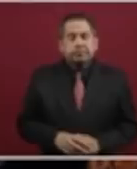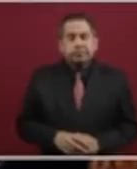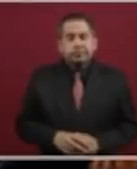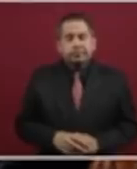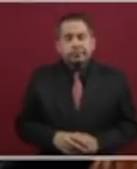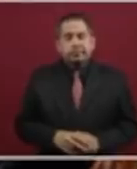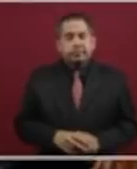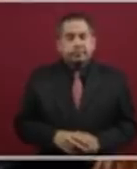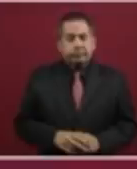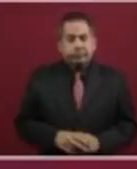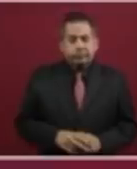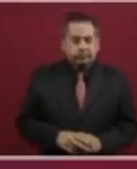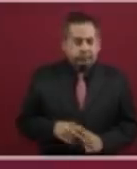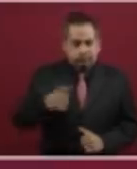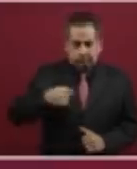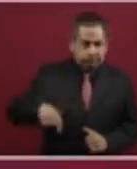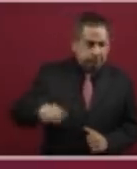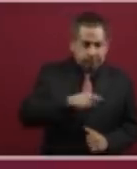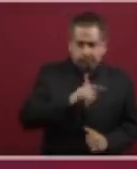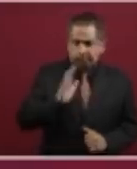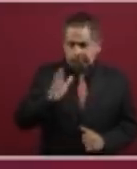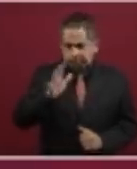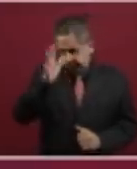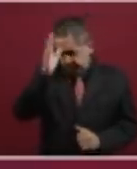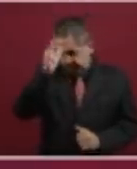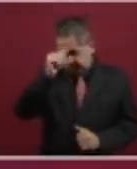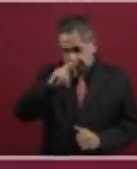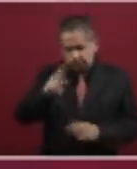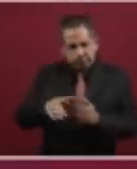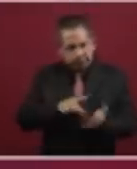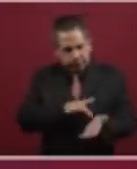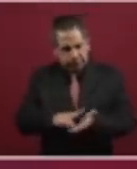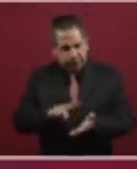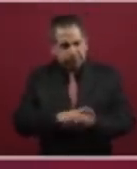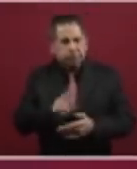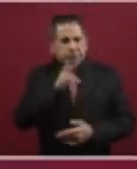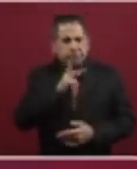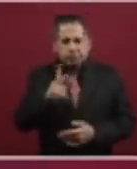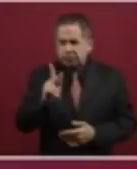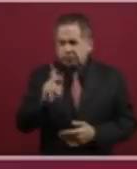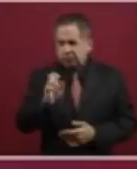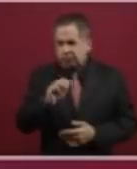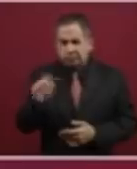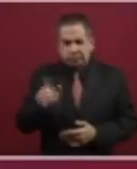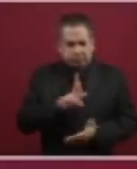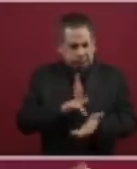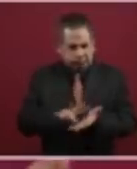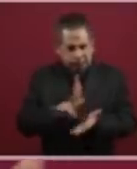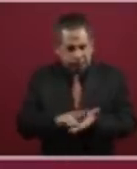ya llegamos a un acuerdo de apoyar a Pemex